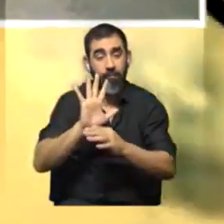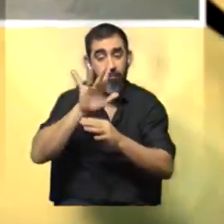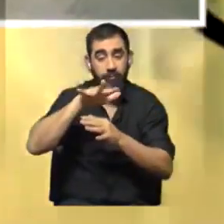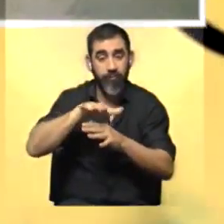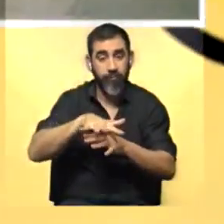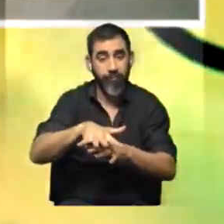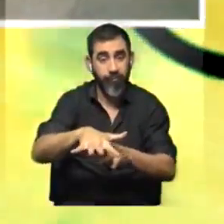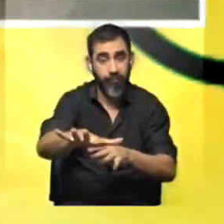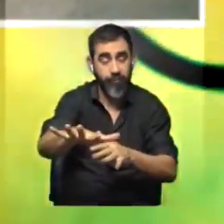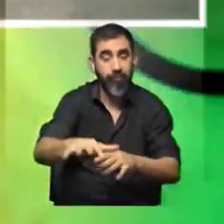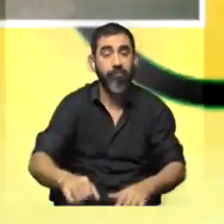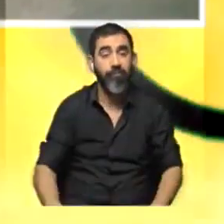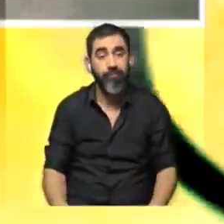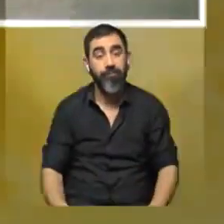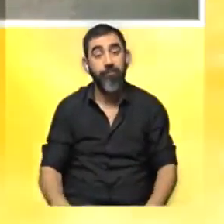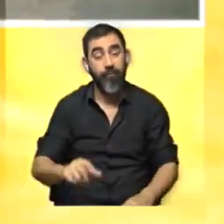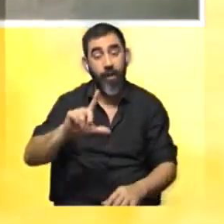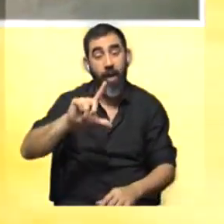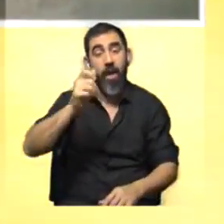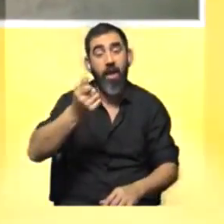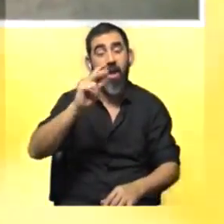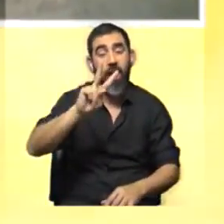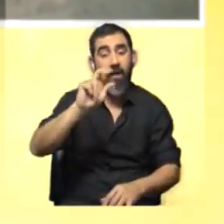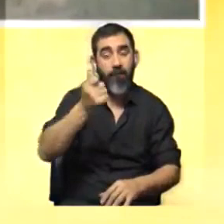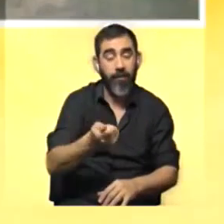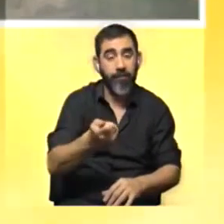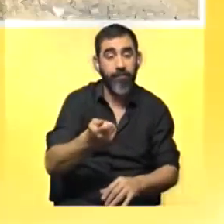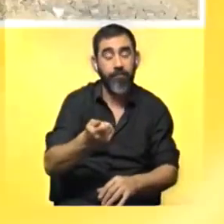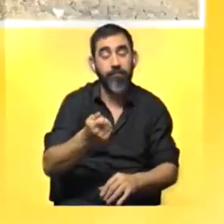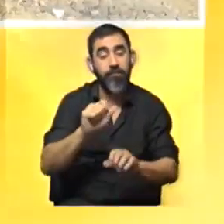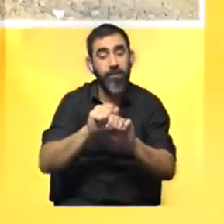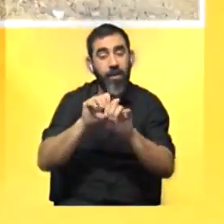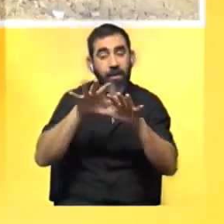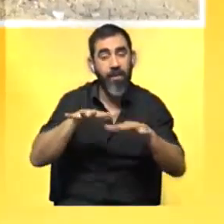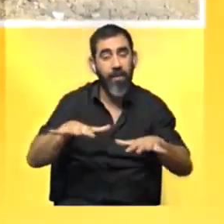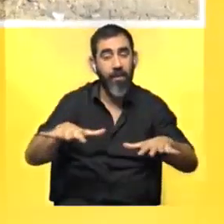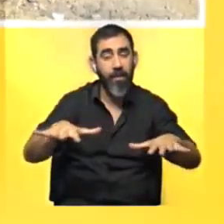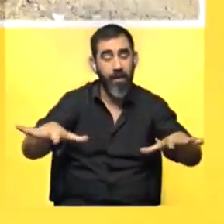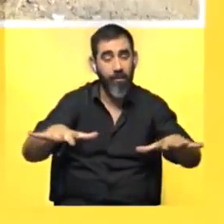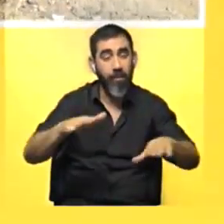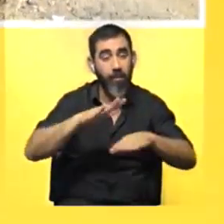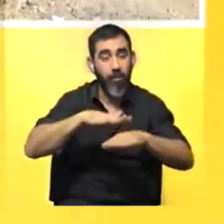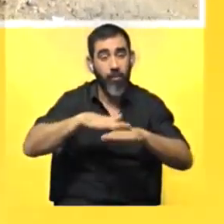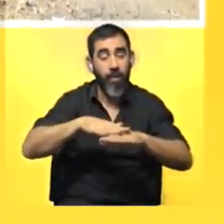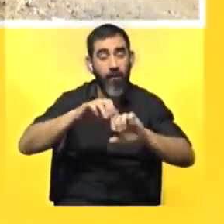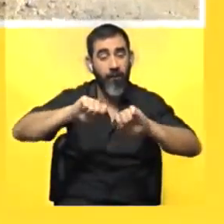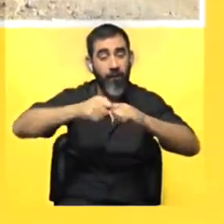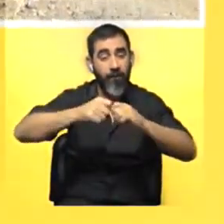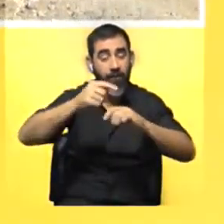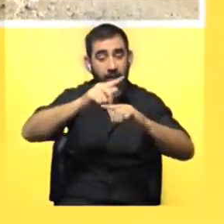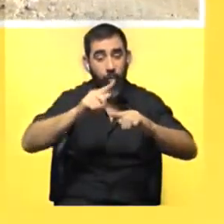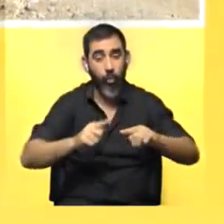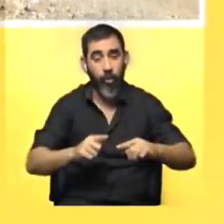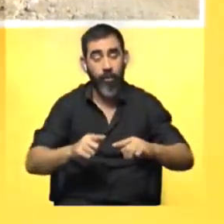terrestre. Y esa lava en distintos derrames, se llaman derrames fisurales provocados por esas fracturas, donde llega la